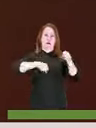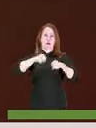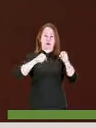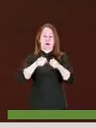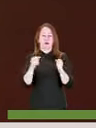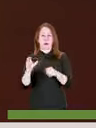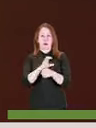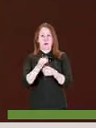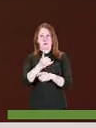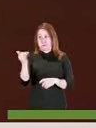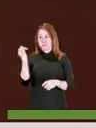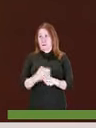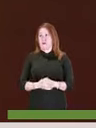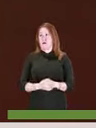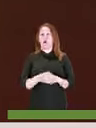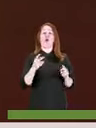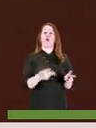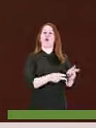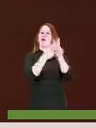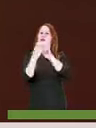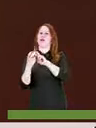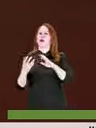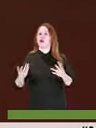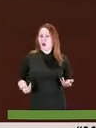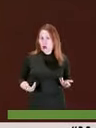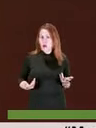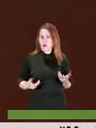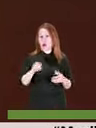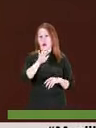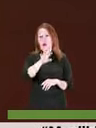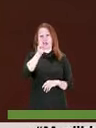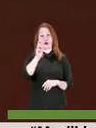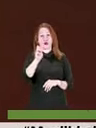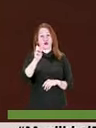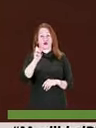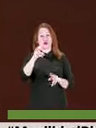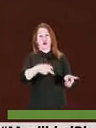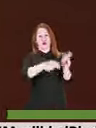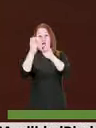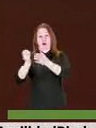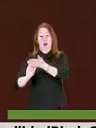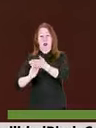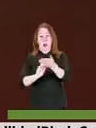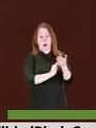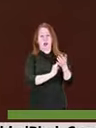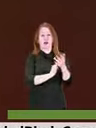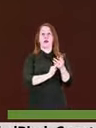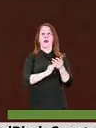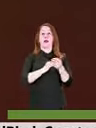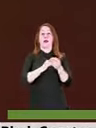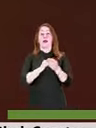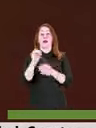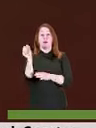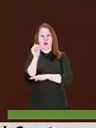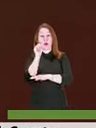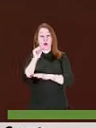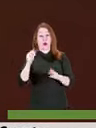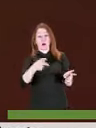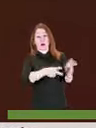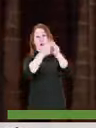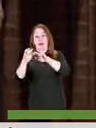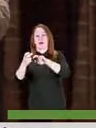por la ciudad. Y en puentes vamos a hacerle el mantenimiento a 48 puentes peatonales y a 17 puentes vehiculares. Bueno, pues muy buenas